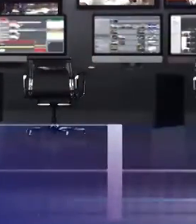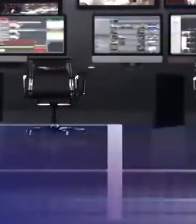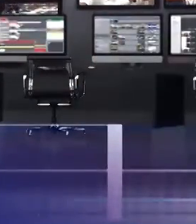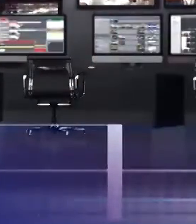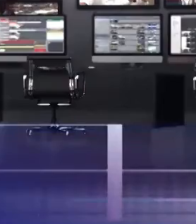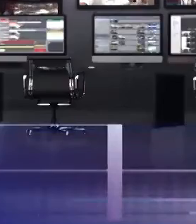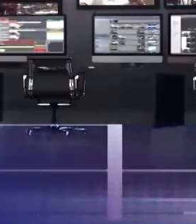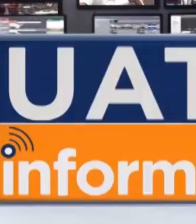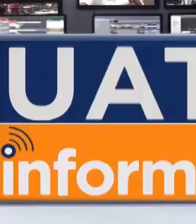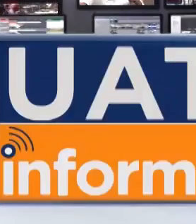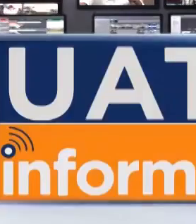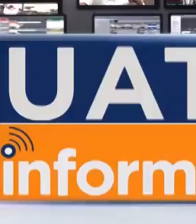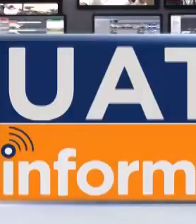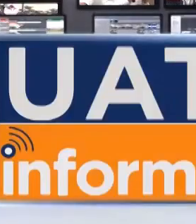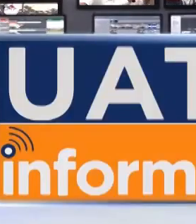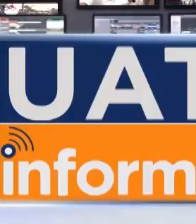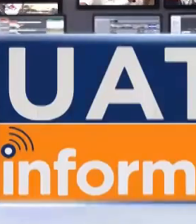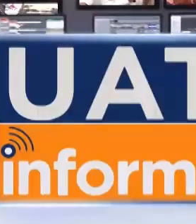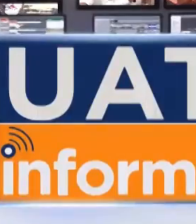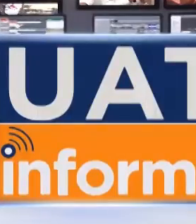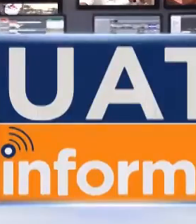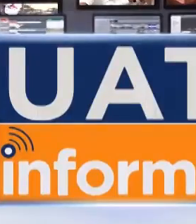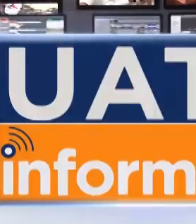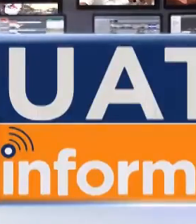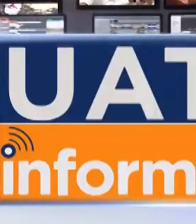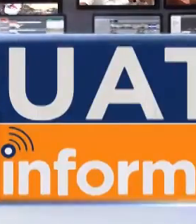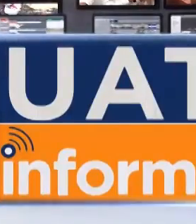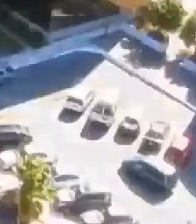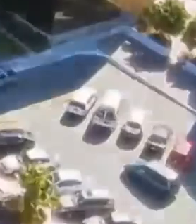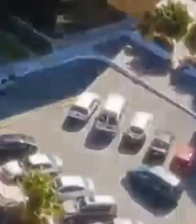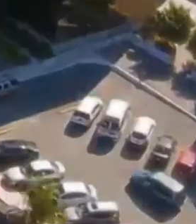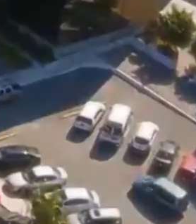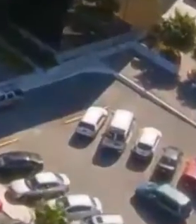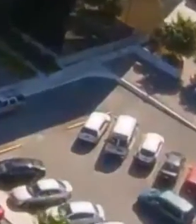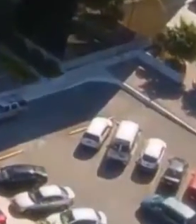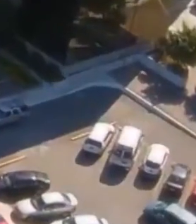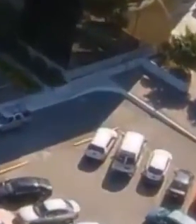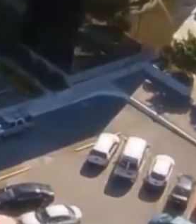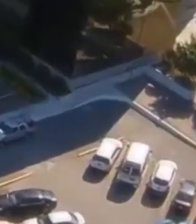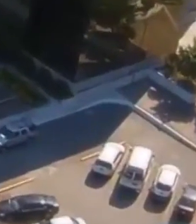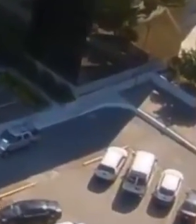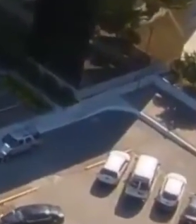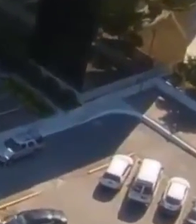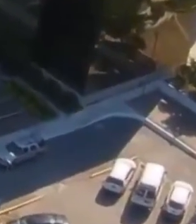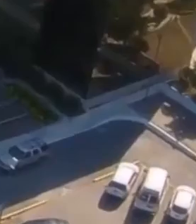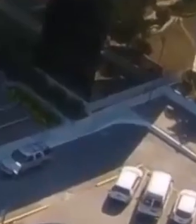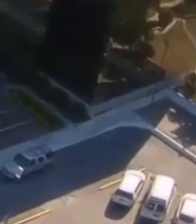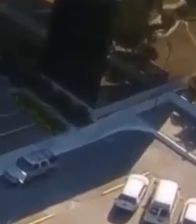más actividades universitarias. Que tenga una excelente semana. ¡Gracias!